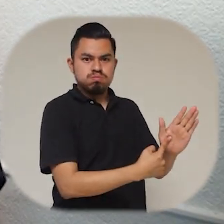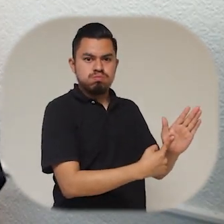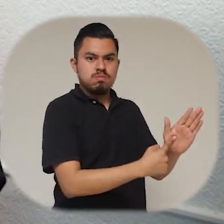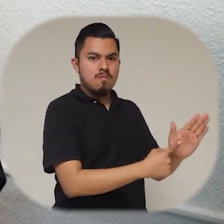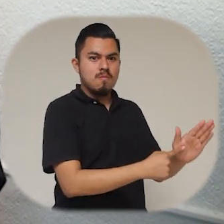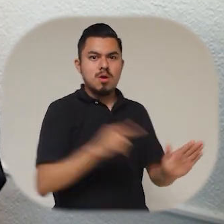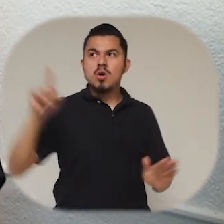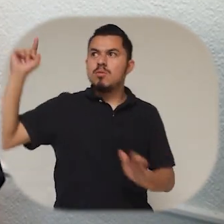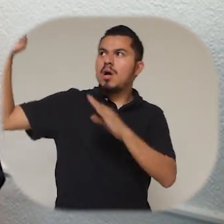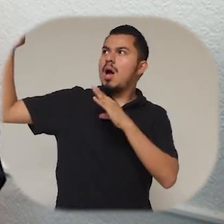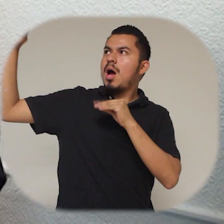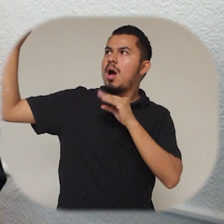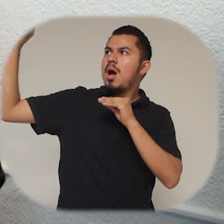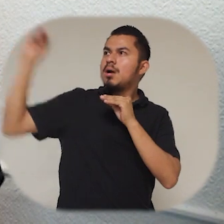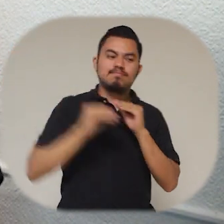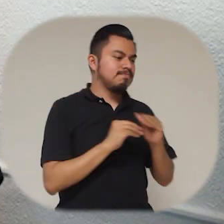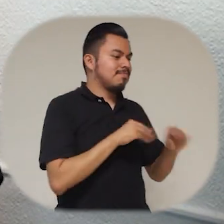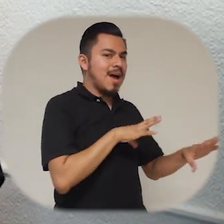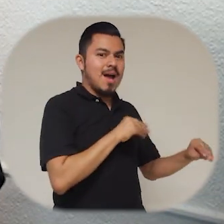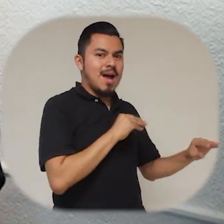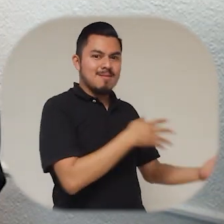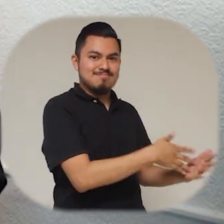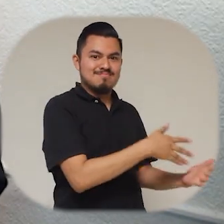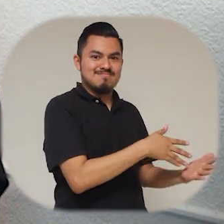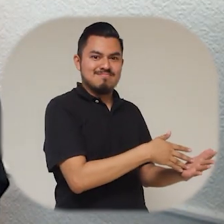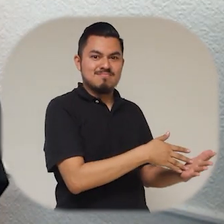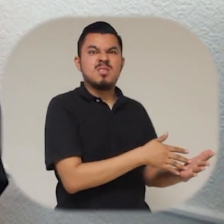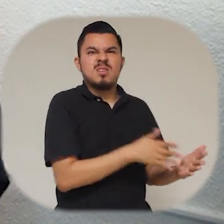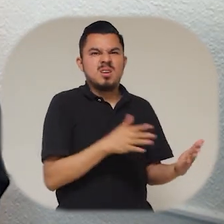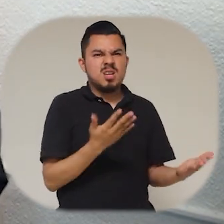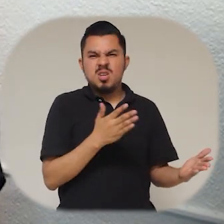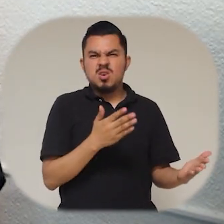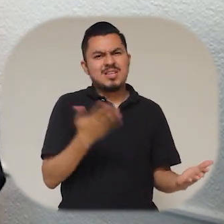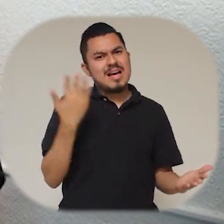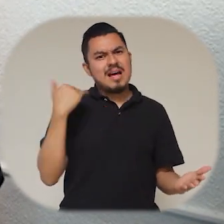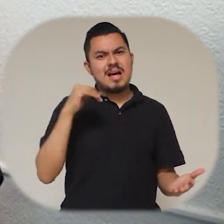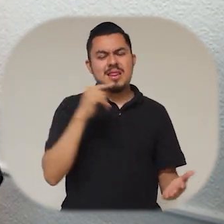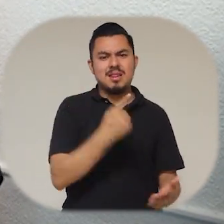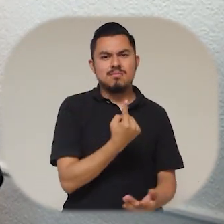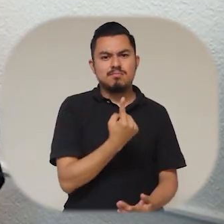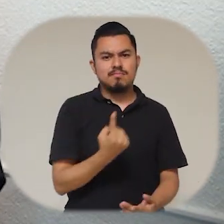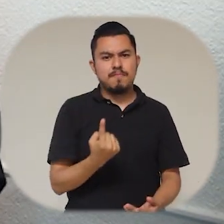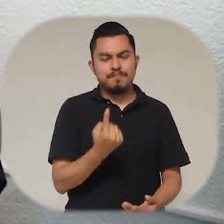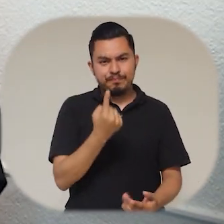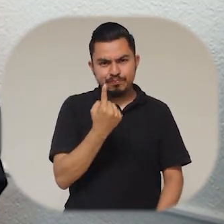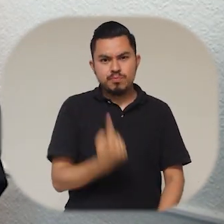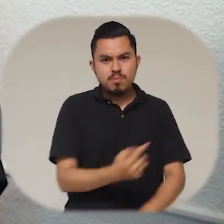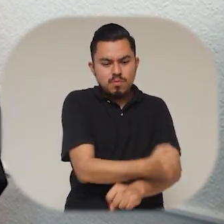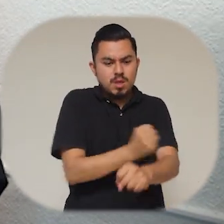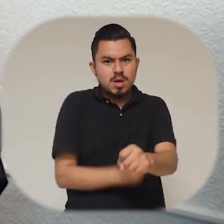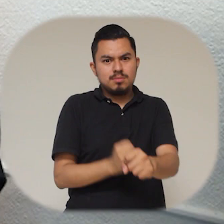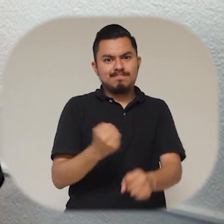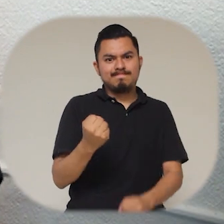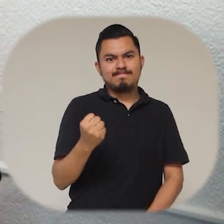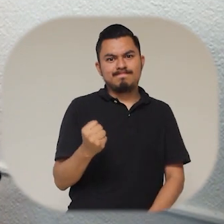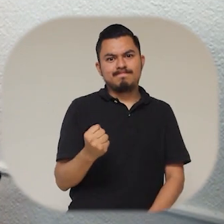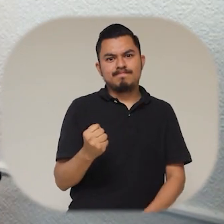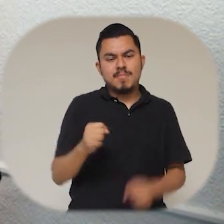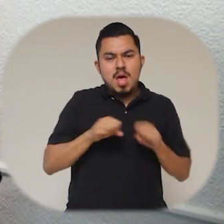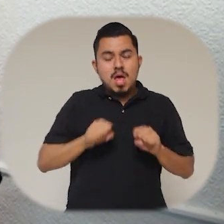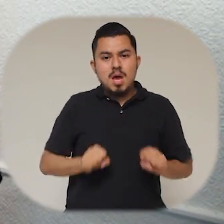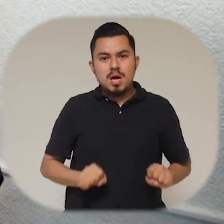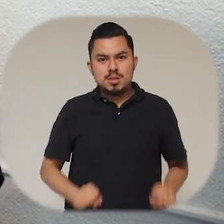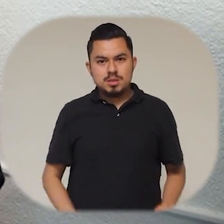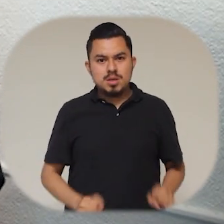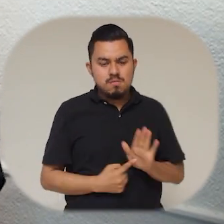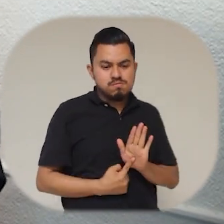intermediarios entre el hombre y Dios, pero ellos representaban al pueblo ante Dios. Así que cuando ellos hacían el